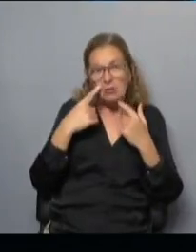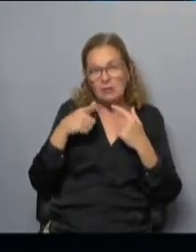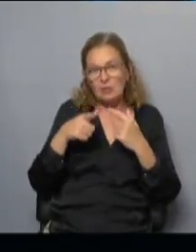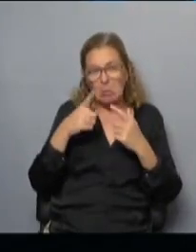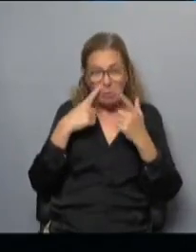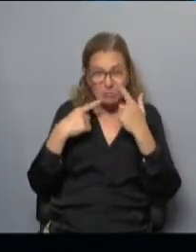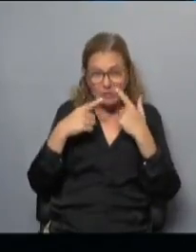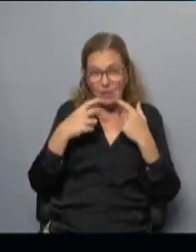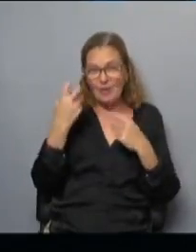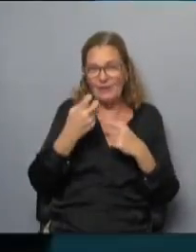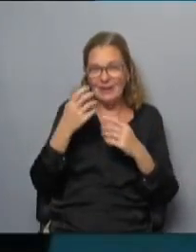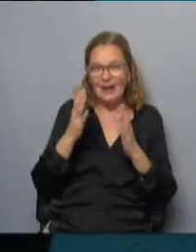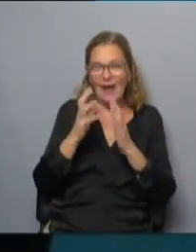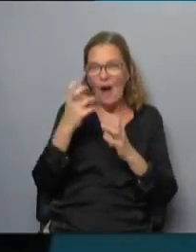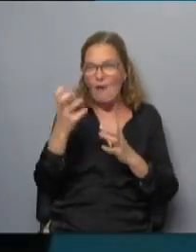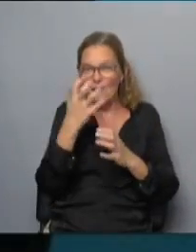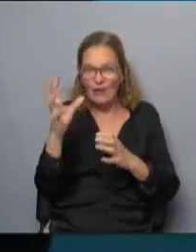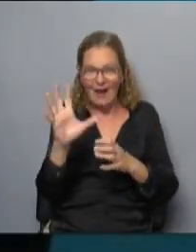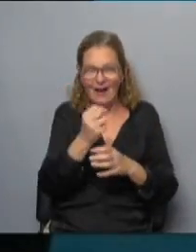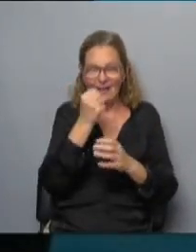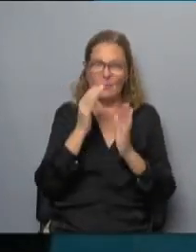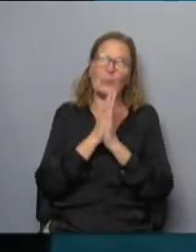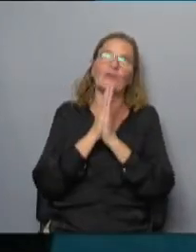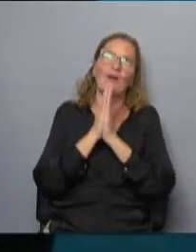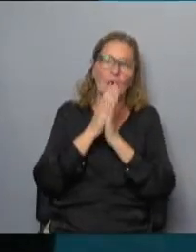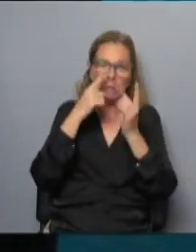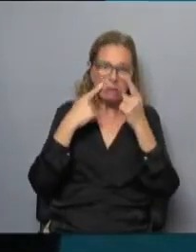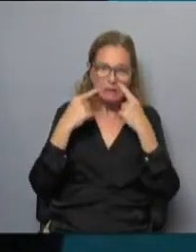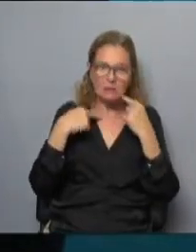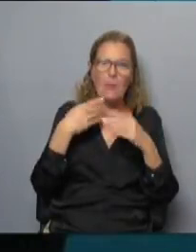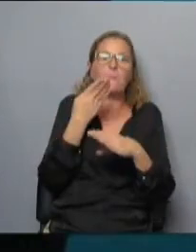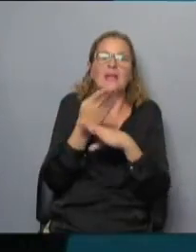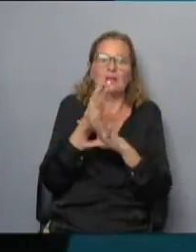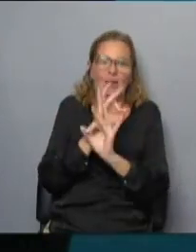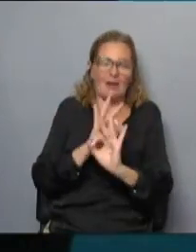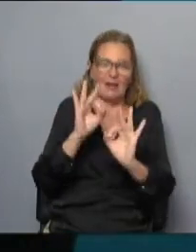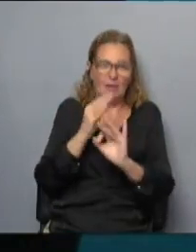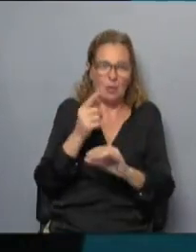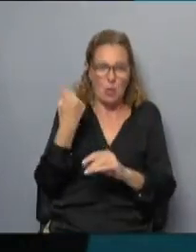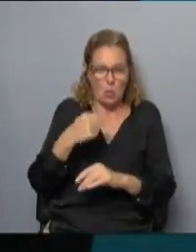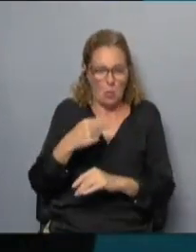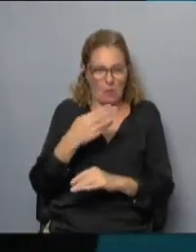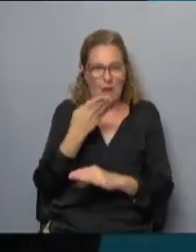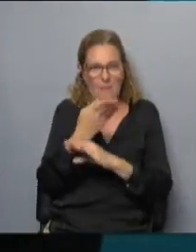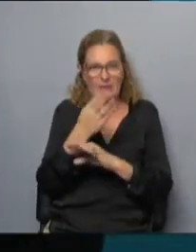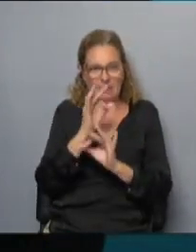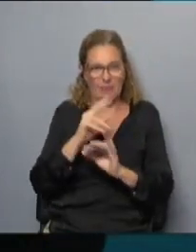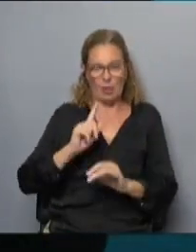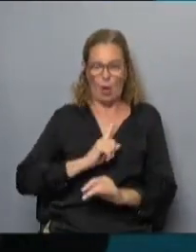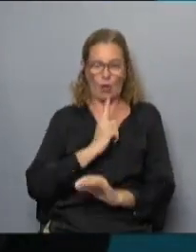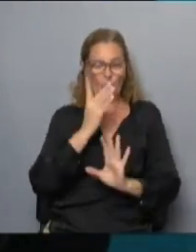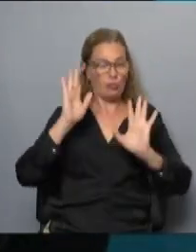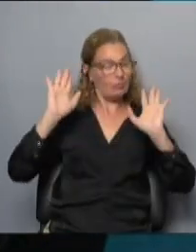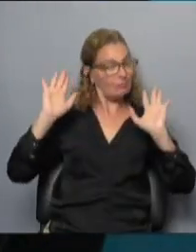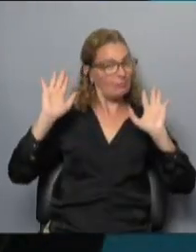llanto porque me vengan a buscar por favor que no se tome así no no yo no estoy pidiendo nada en bas nunca pedí nada es uno de mis orgullos